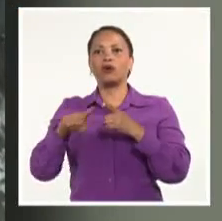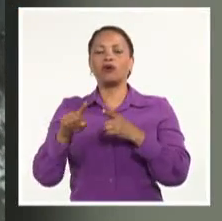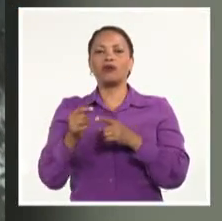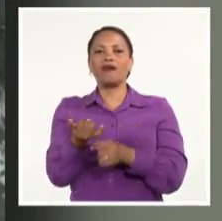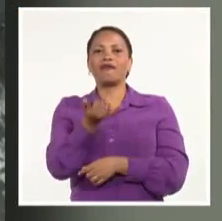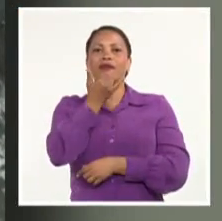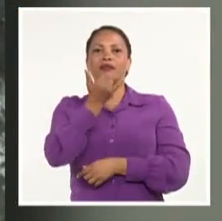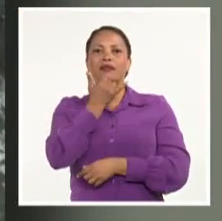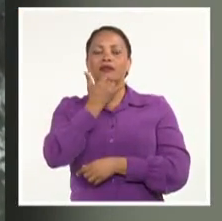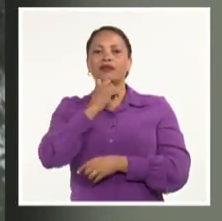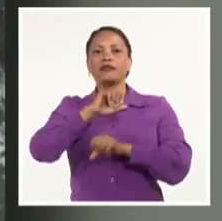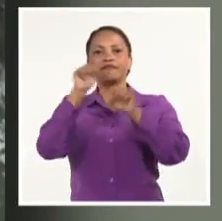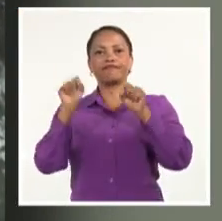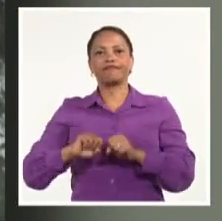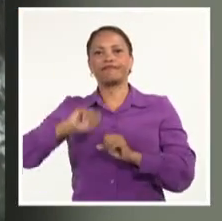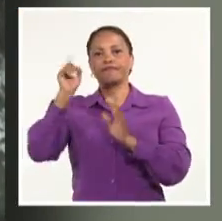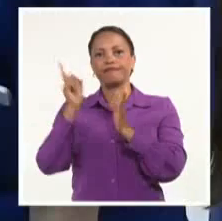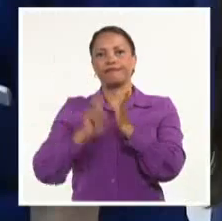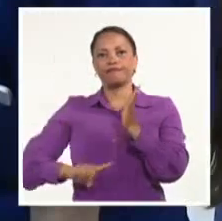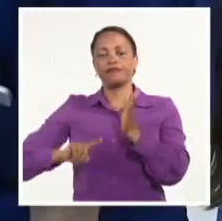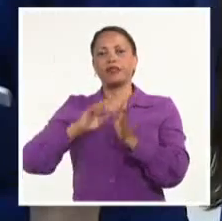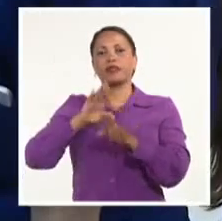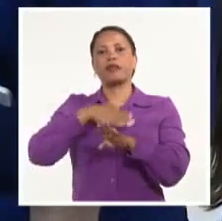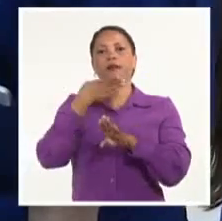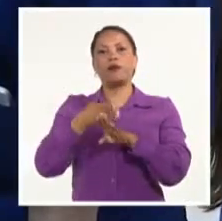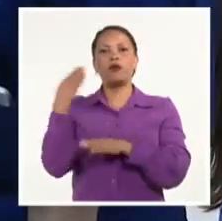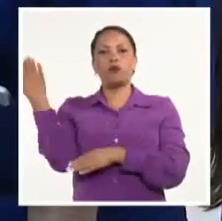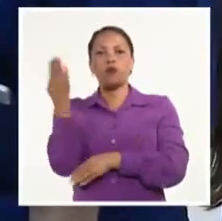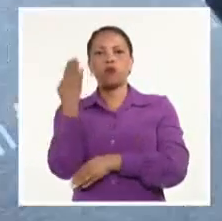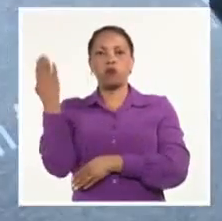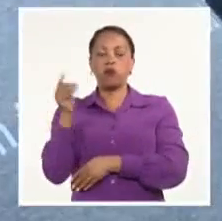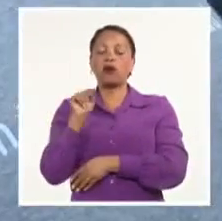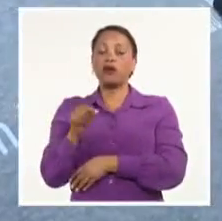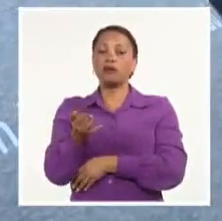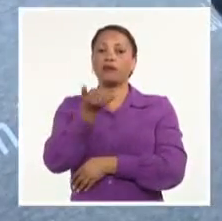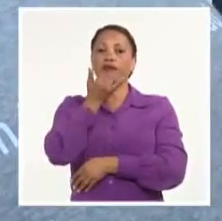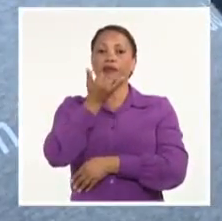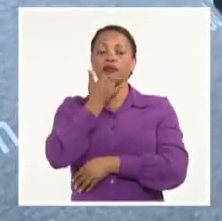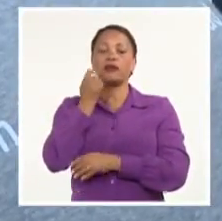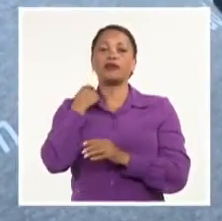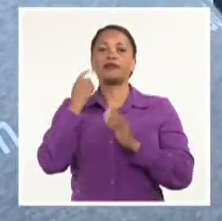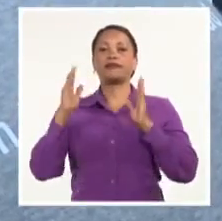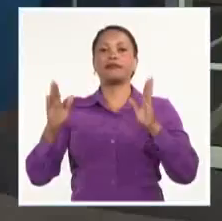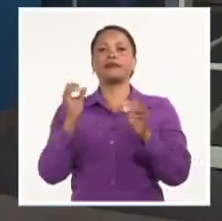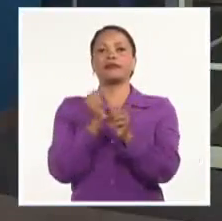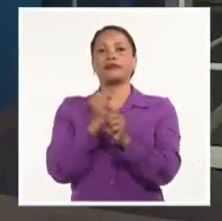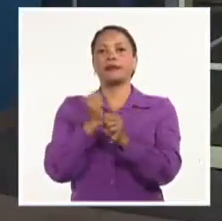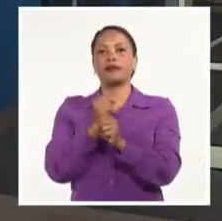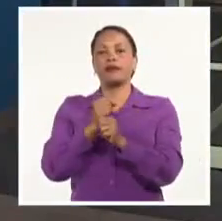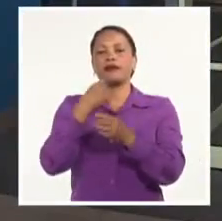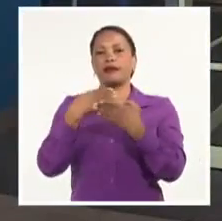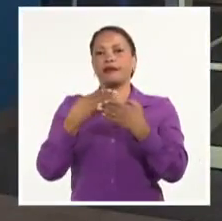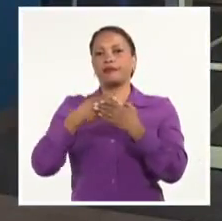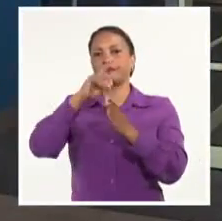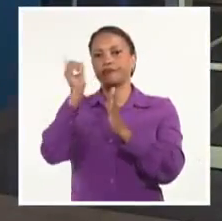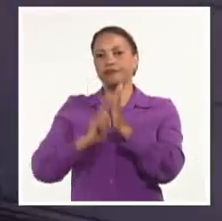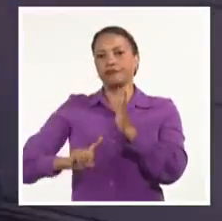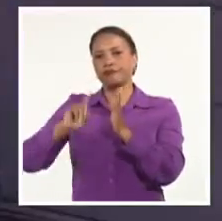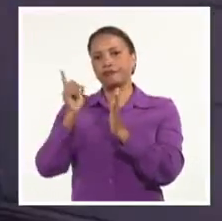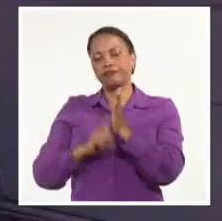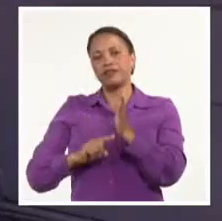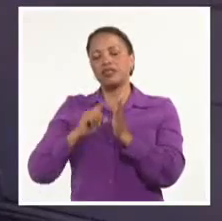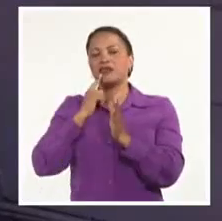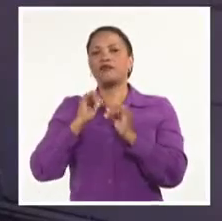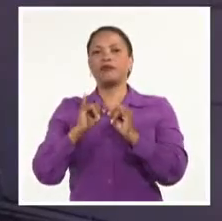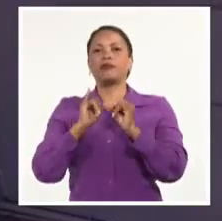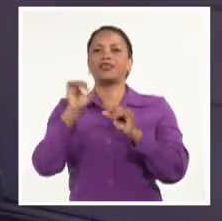sistema eléctrico nacional tras el huracán han sido los dolores de cabeza este año para los trabajadores de las Guiteras. Una andanada de malas